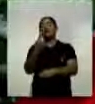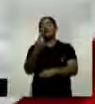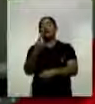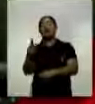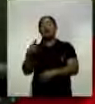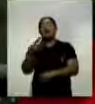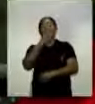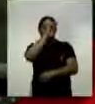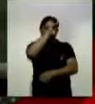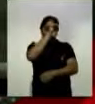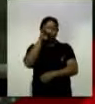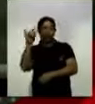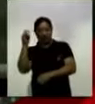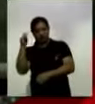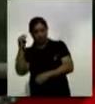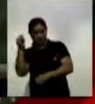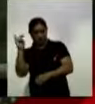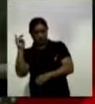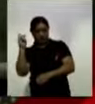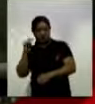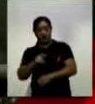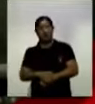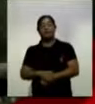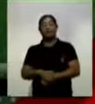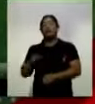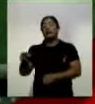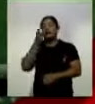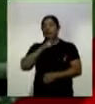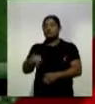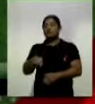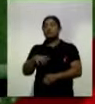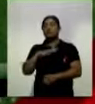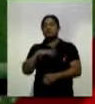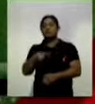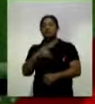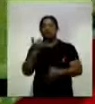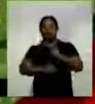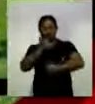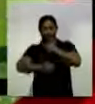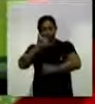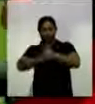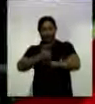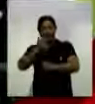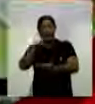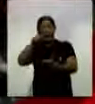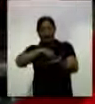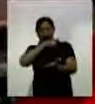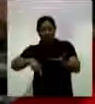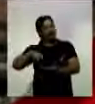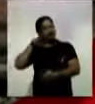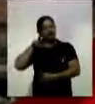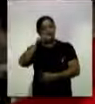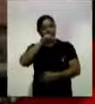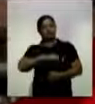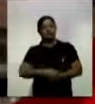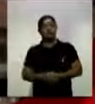Tijuana. Una fuente de los Rayados confirmó a medio tiempo que el duelo por el trofeo de la Copa MX no se cancela. A la